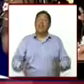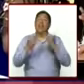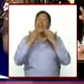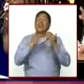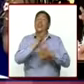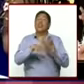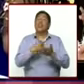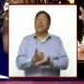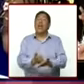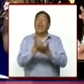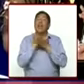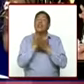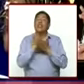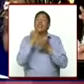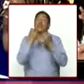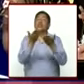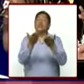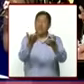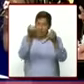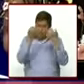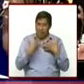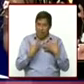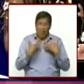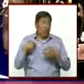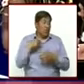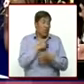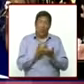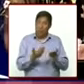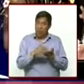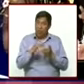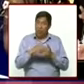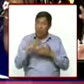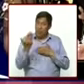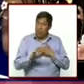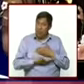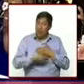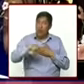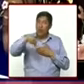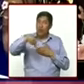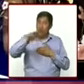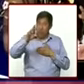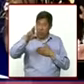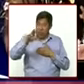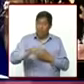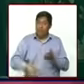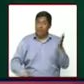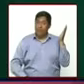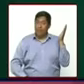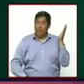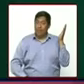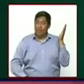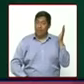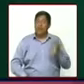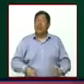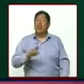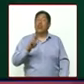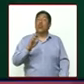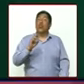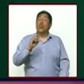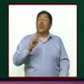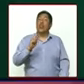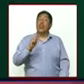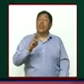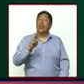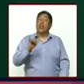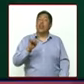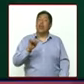Gracias por toda esa ayuda que usted nos brinda. Queremos hacerle nuevamente la invitación con este código QR que pertenece a Rotary Club Santa Cruz, donde usted